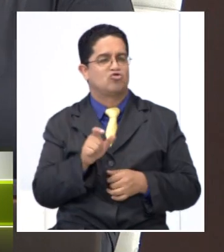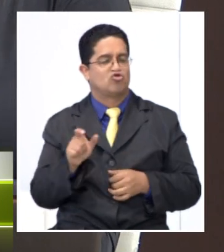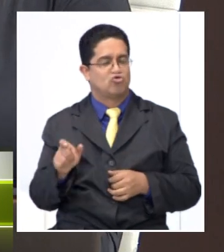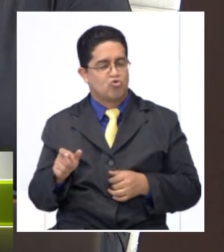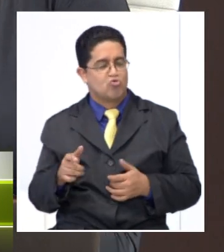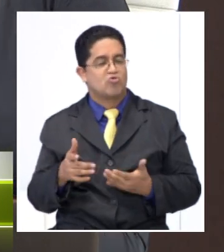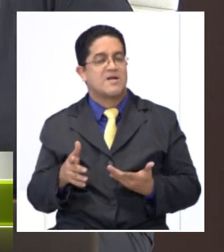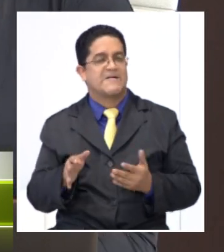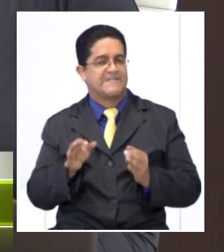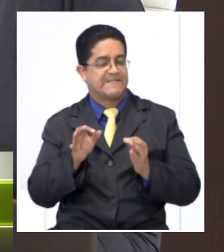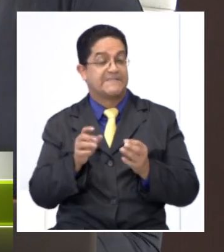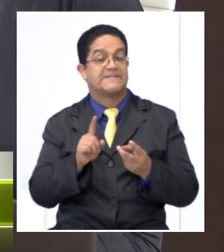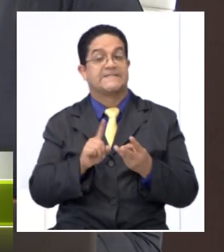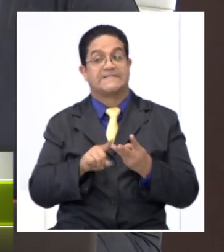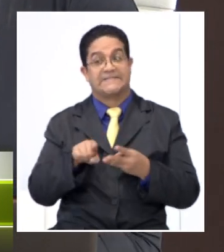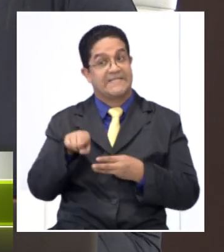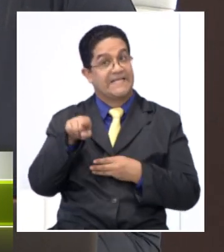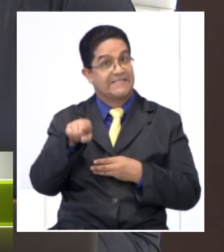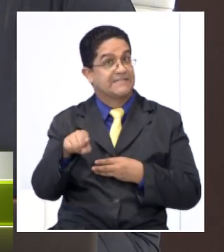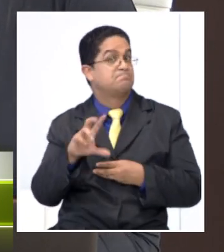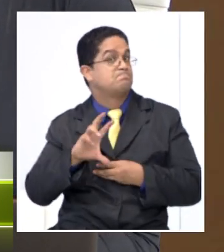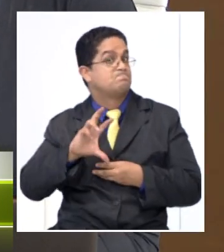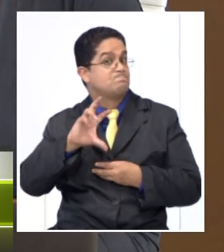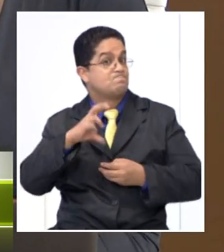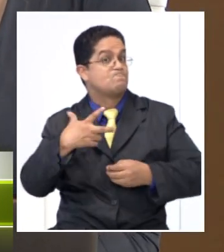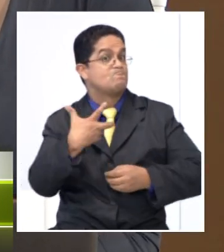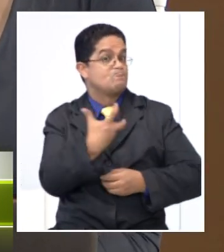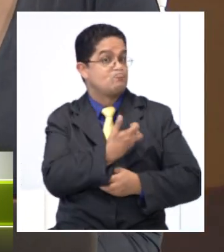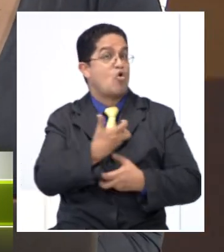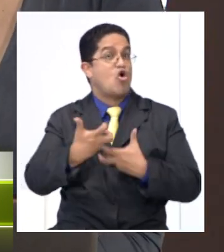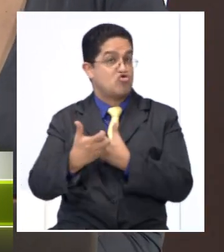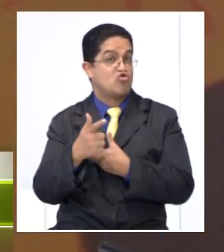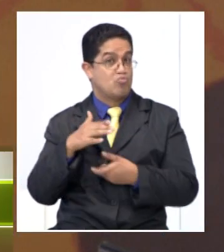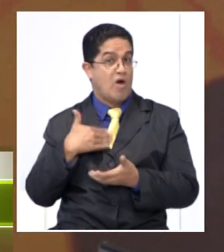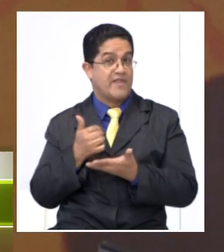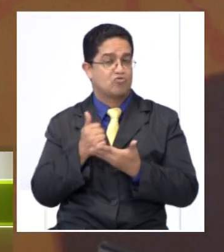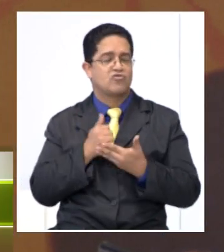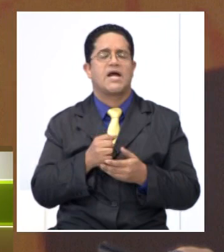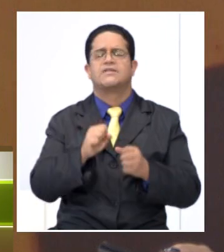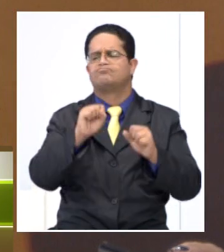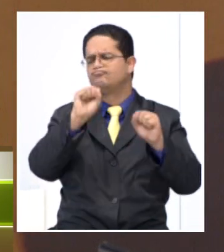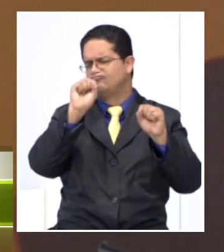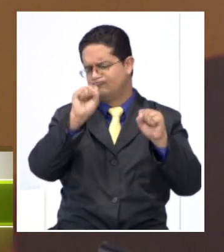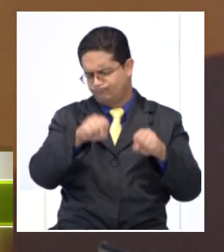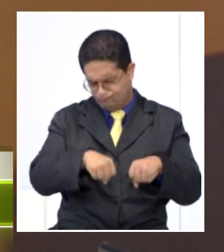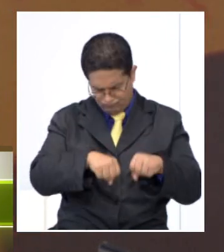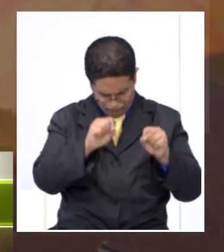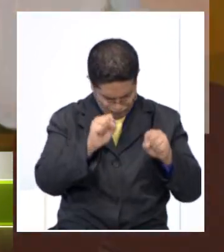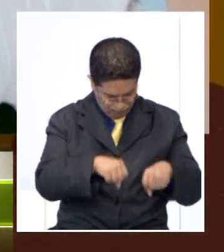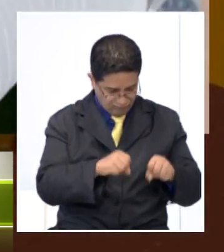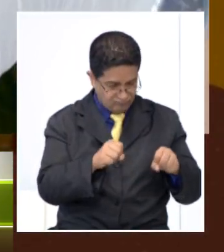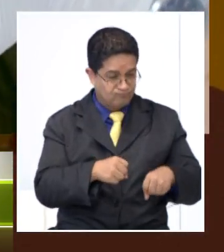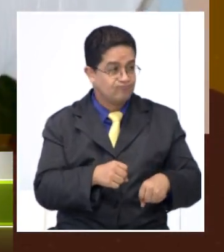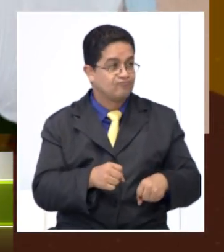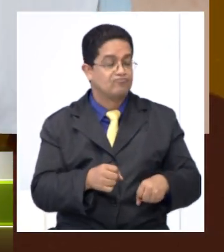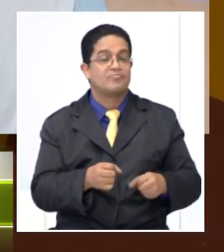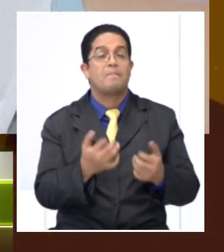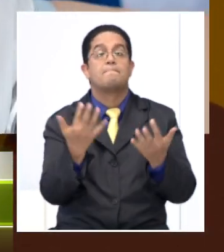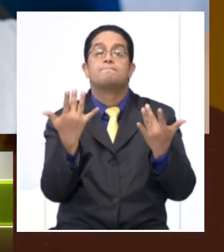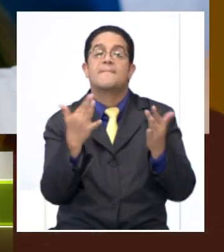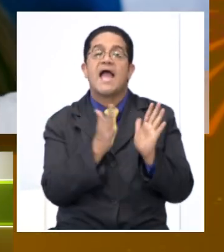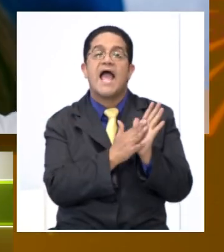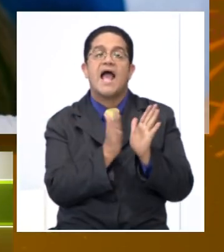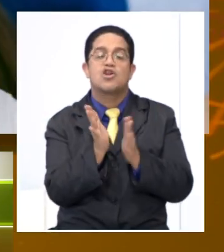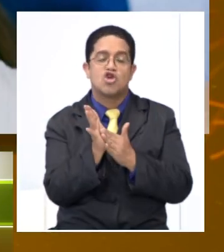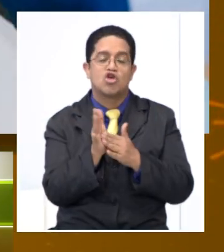percibe, y además la toxina puede ayudar para esto, ¿no, doctora? Sí, puede ayudar para la sudoración excesiva a nivel de palmas de las manos,